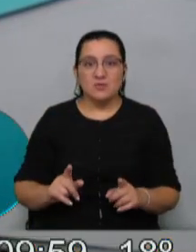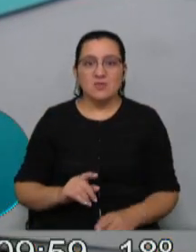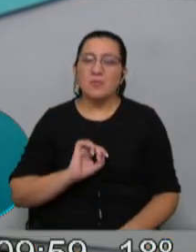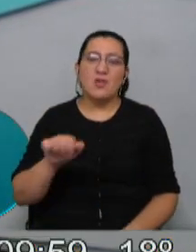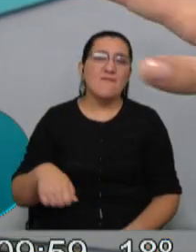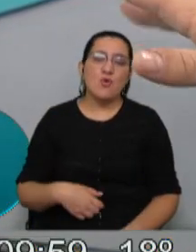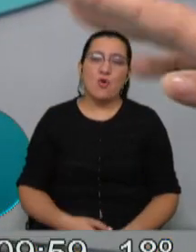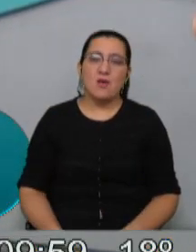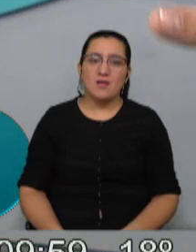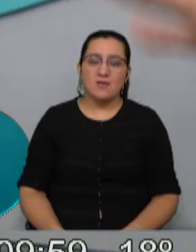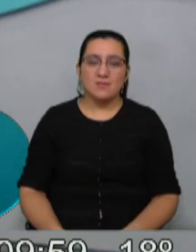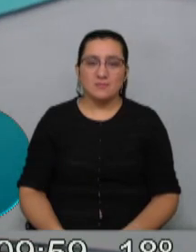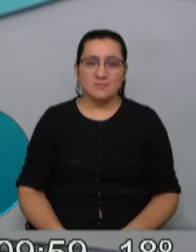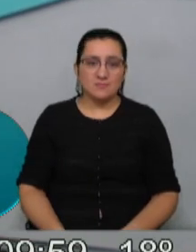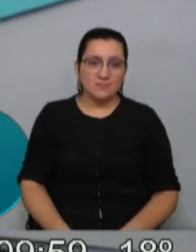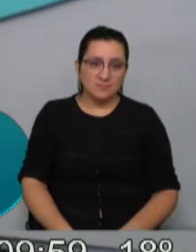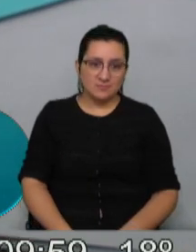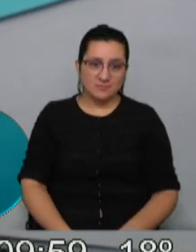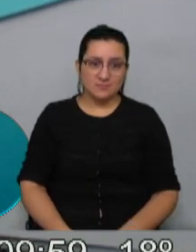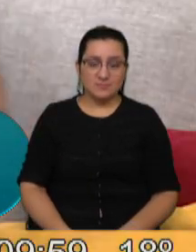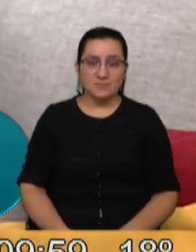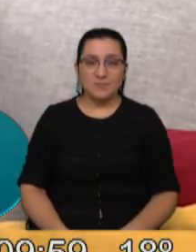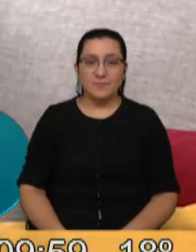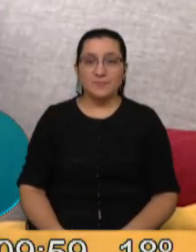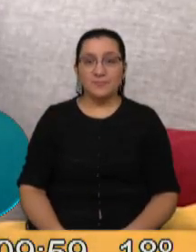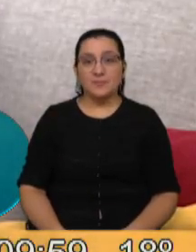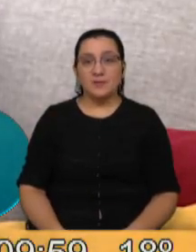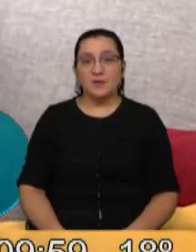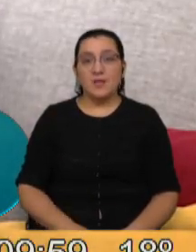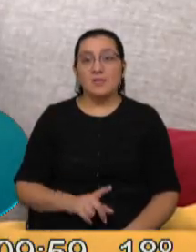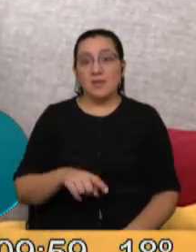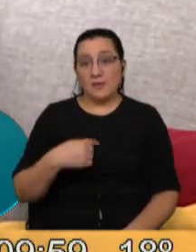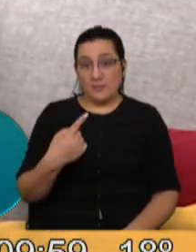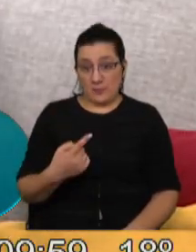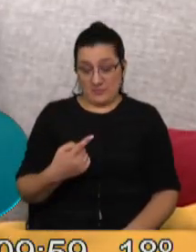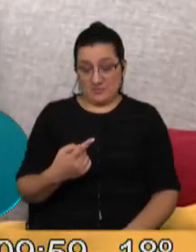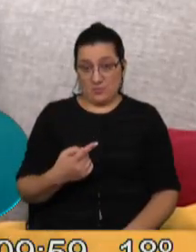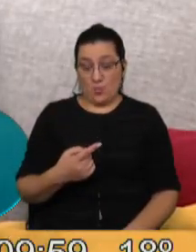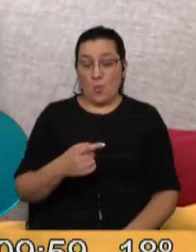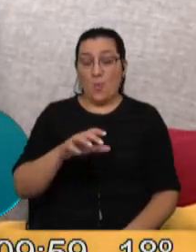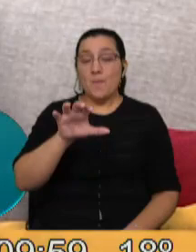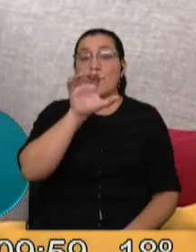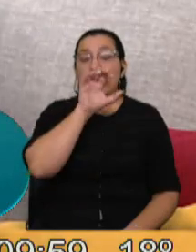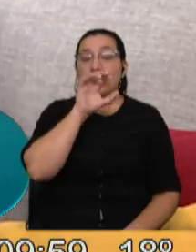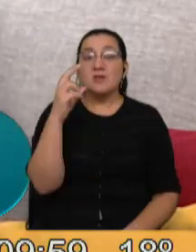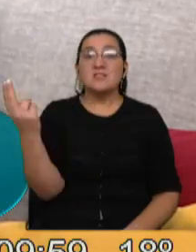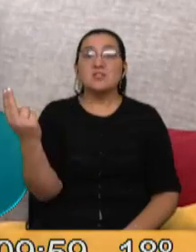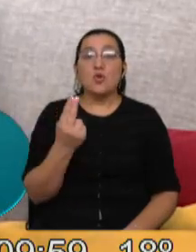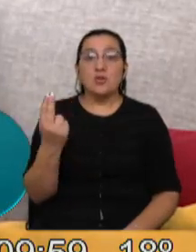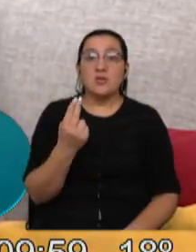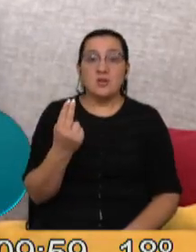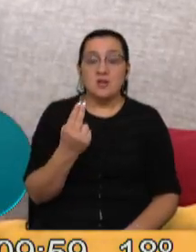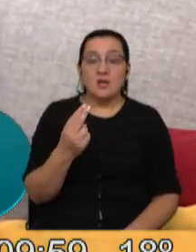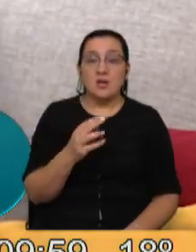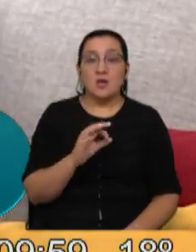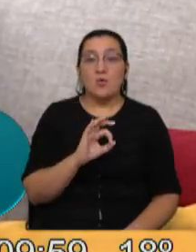bola al perro. Bueno, esos son tus ideas. Dos. Un perro que se orina o pierde los hábitos de orinar y